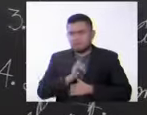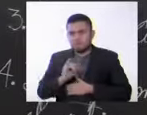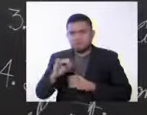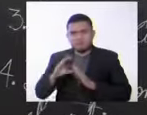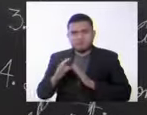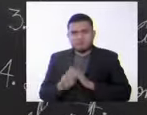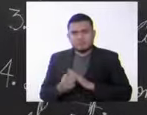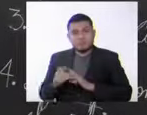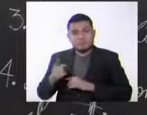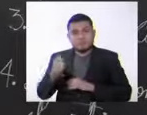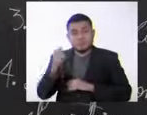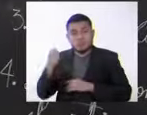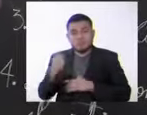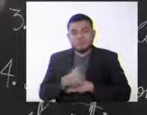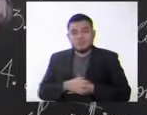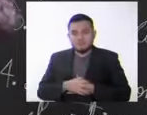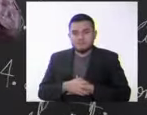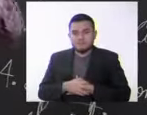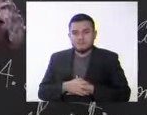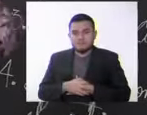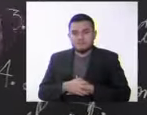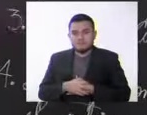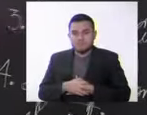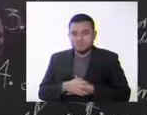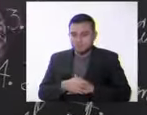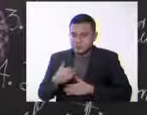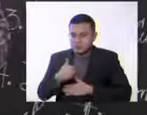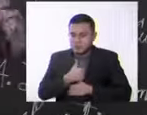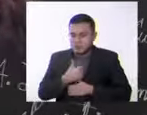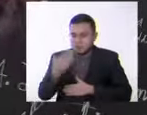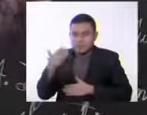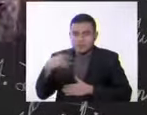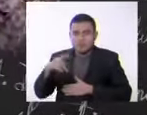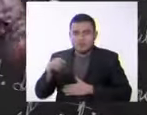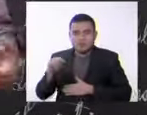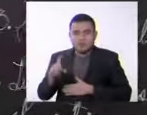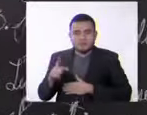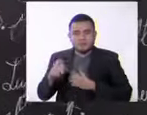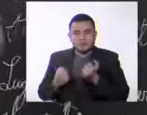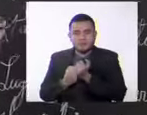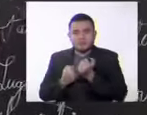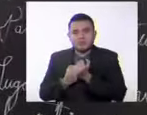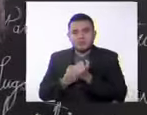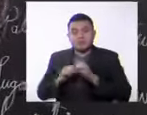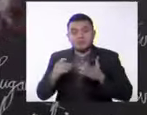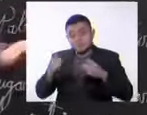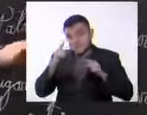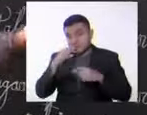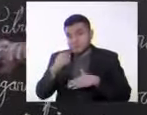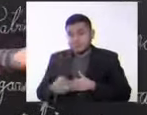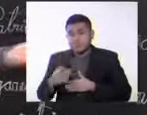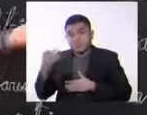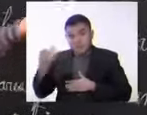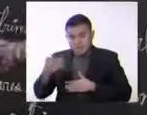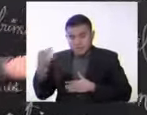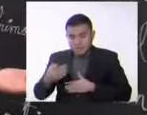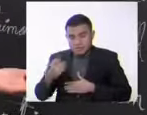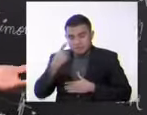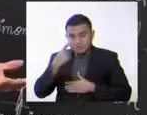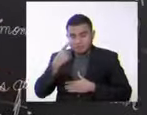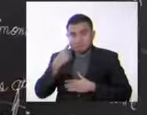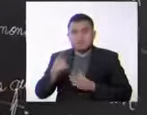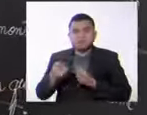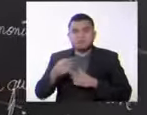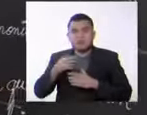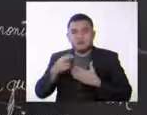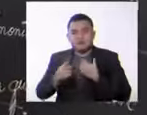importancia es que, bueno, une nuestros lazos con el pasado y los refuerza. Por lo tanto, es necesario protegerlo y